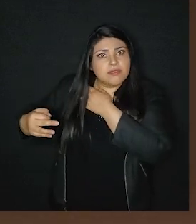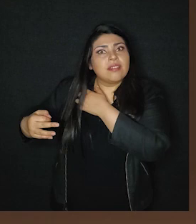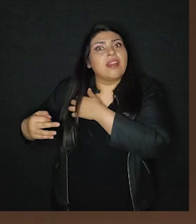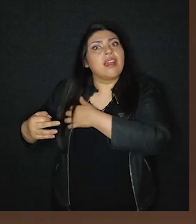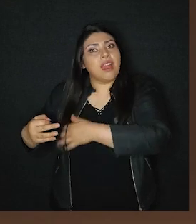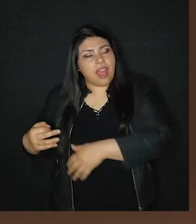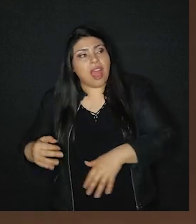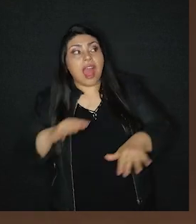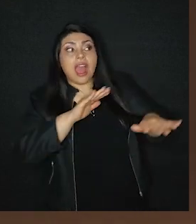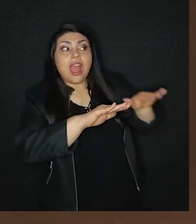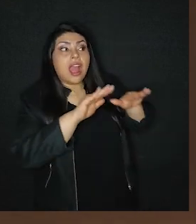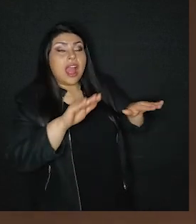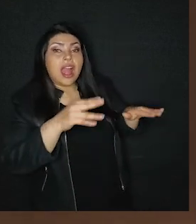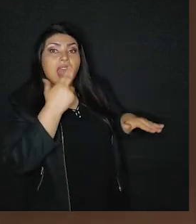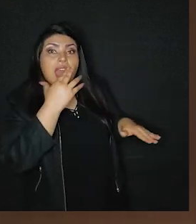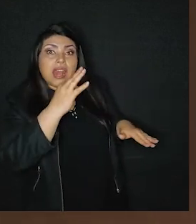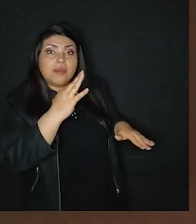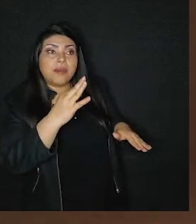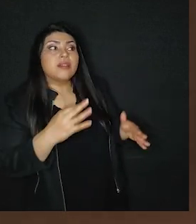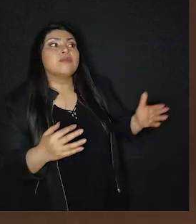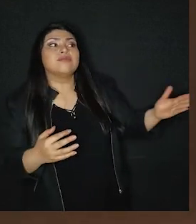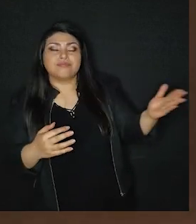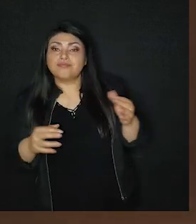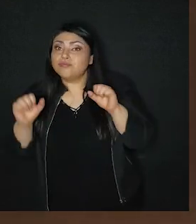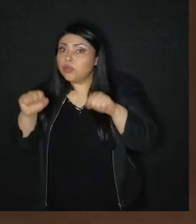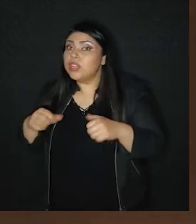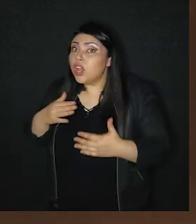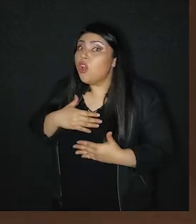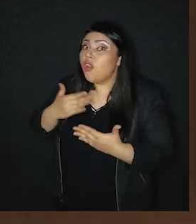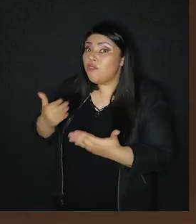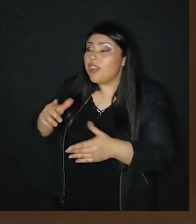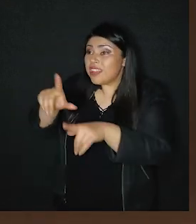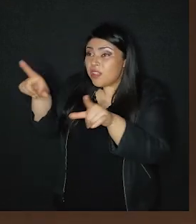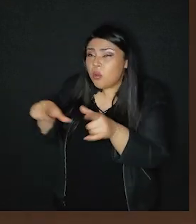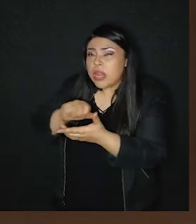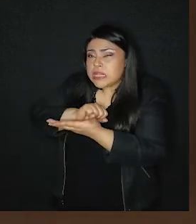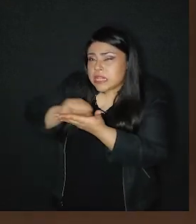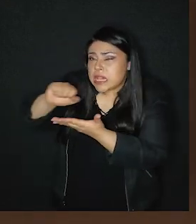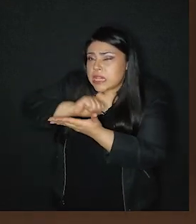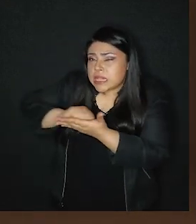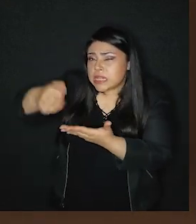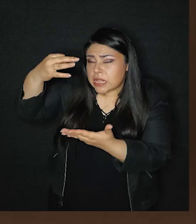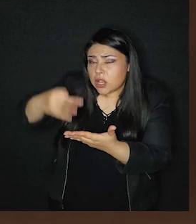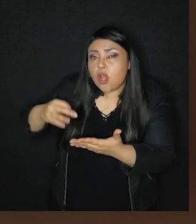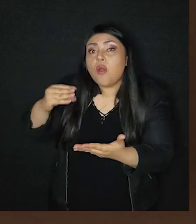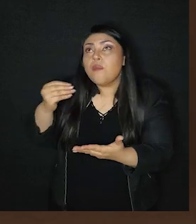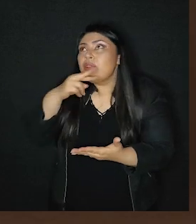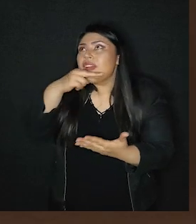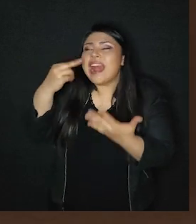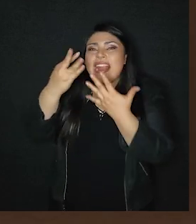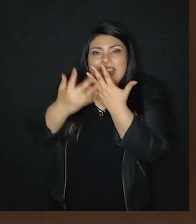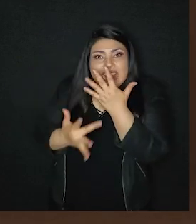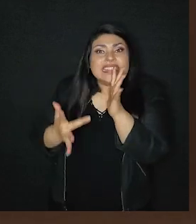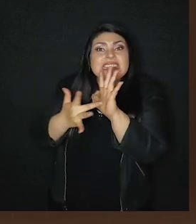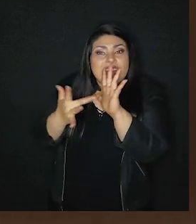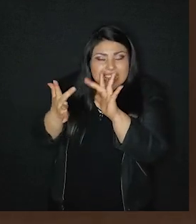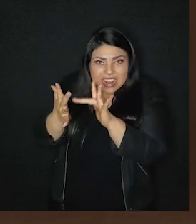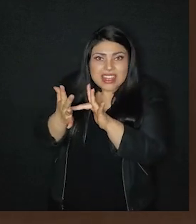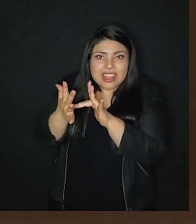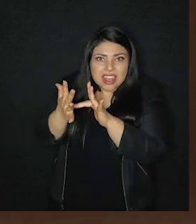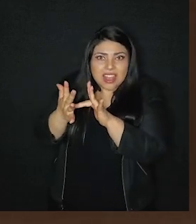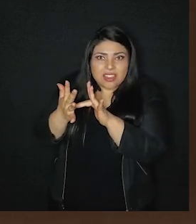hebreos Sí dice para entrar al lugar santísimo por la sangre de Jesús lo que leímos en Mateo